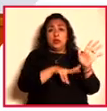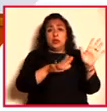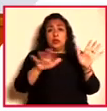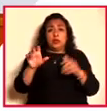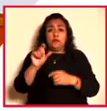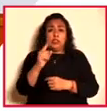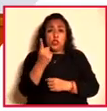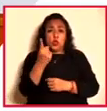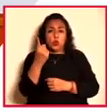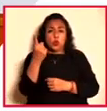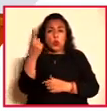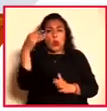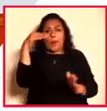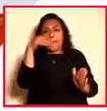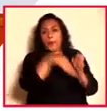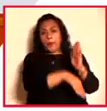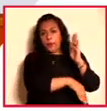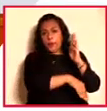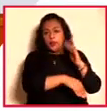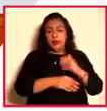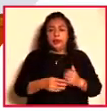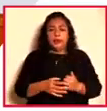Caída.